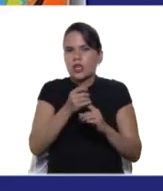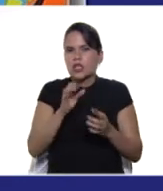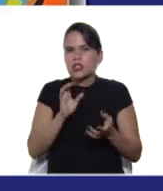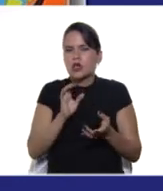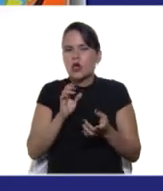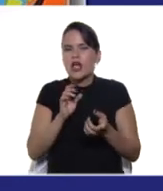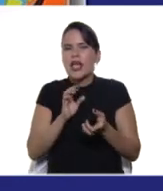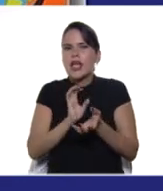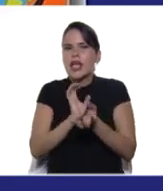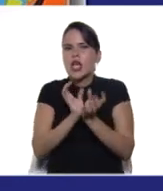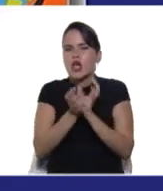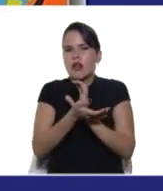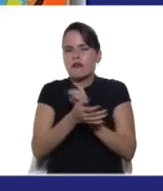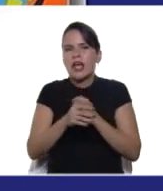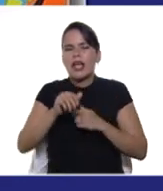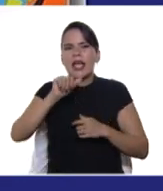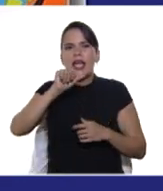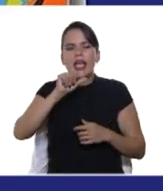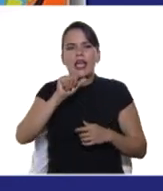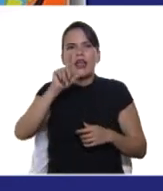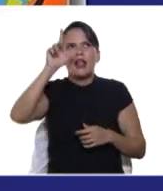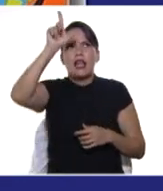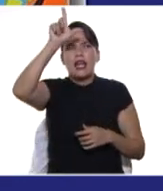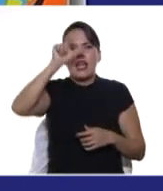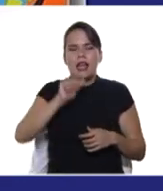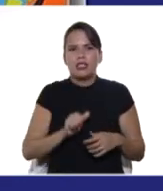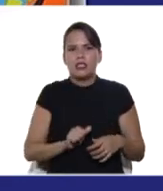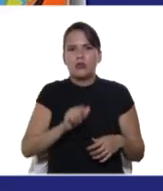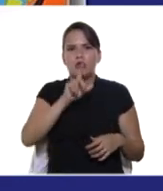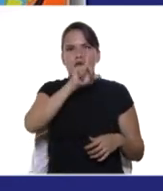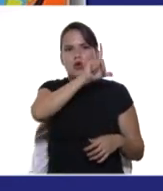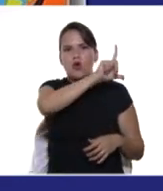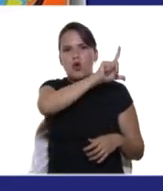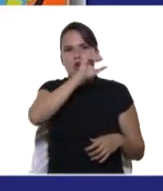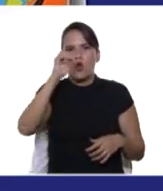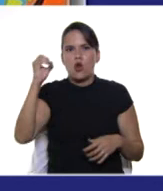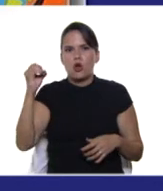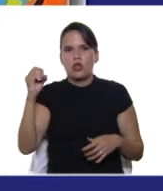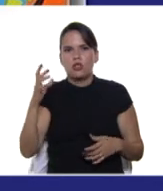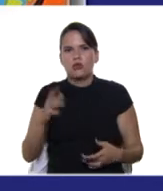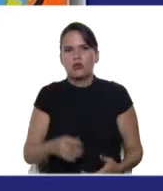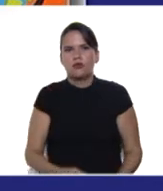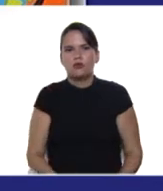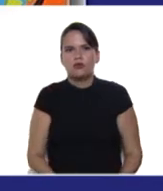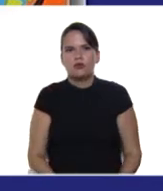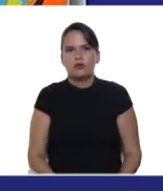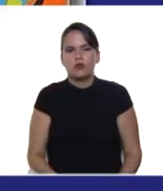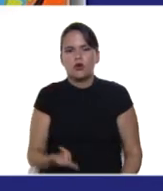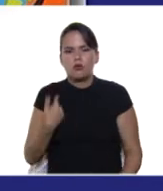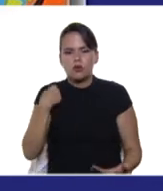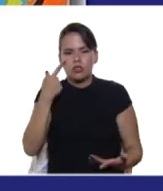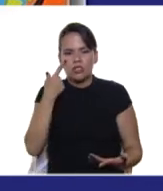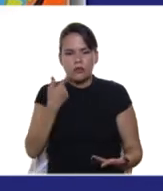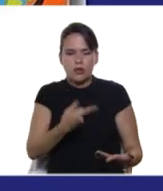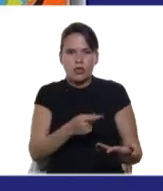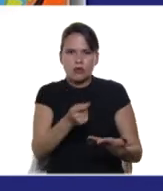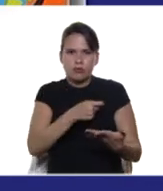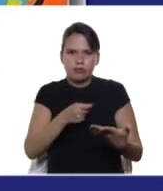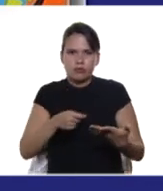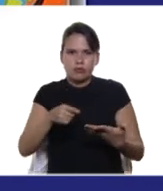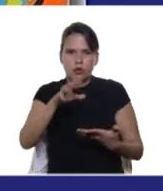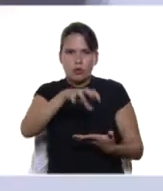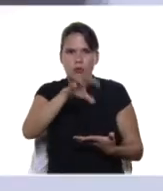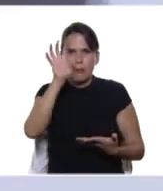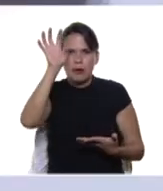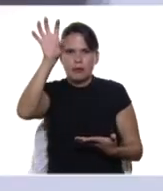latitud, longitud, paralelos y meridianos. ¿Cómo se representan en un mapa? Y las